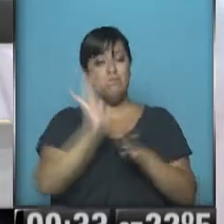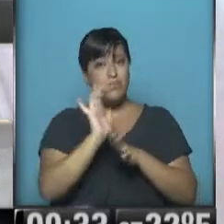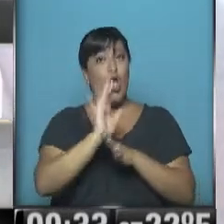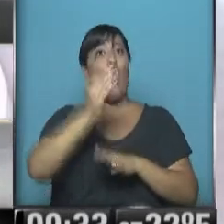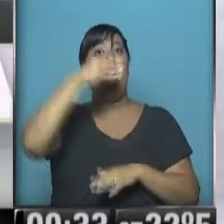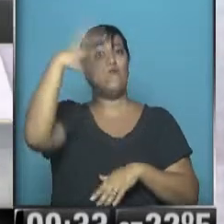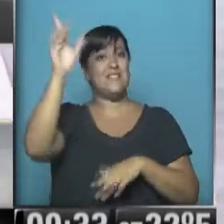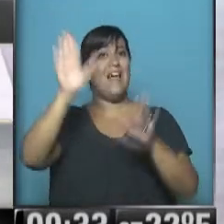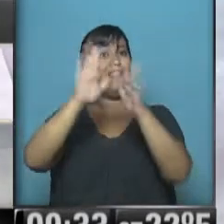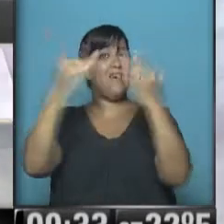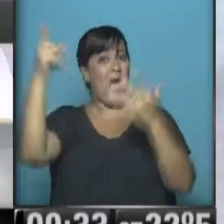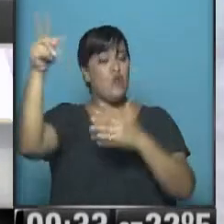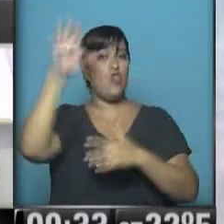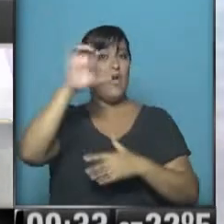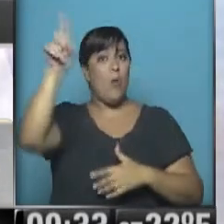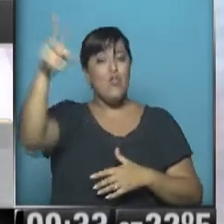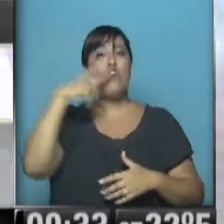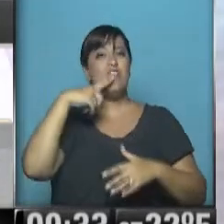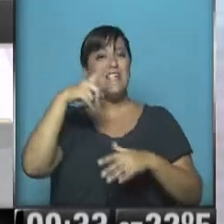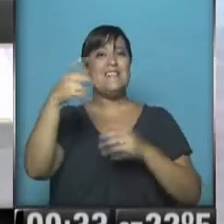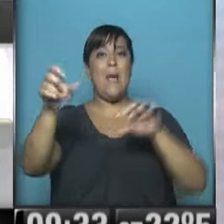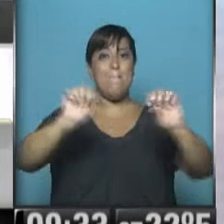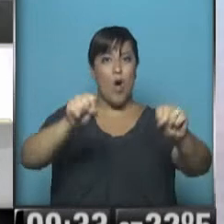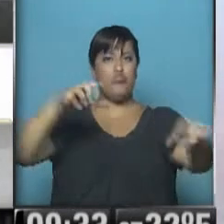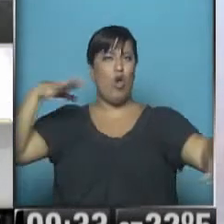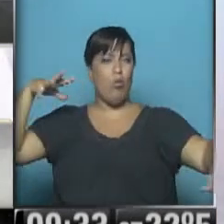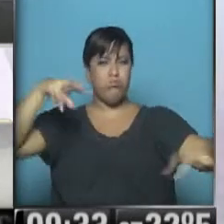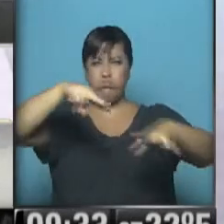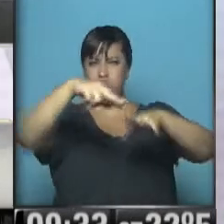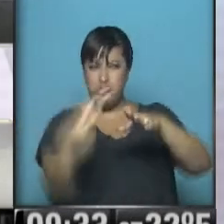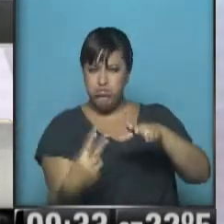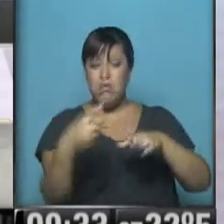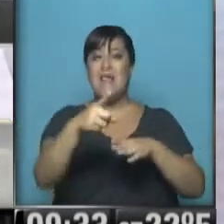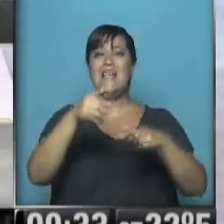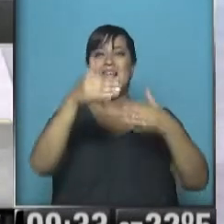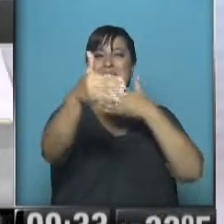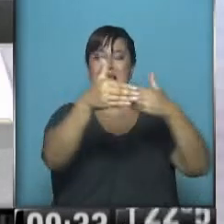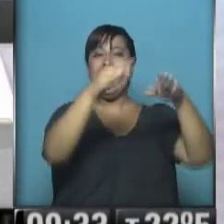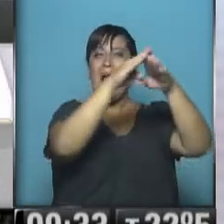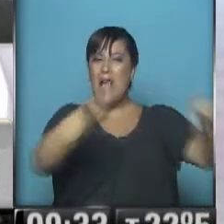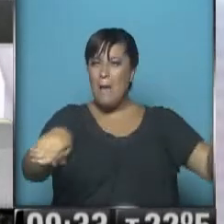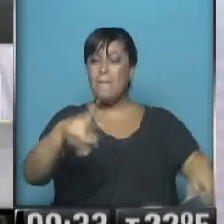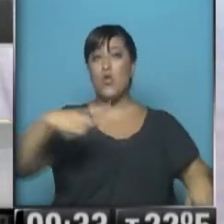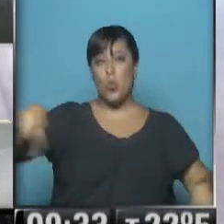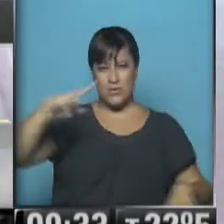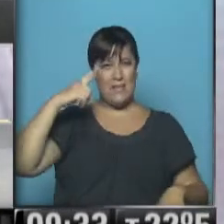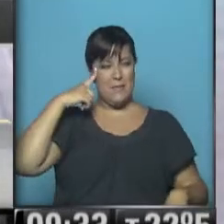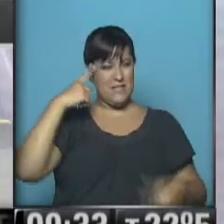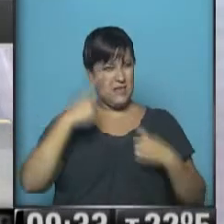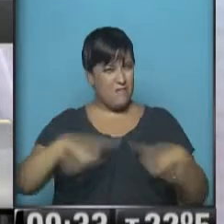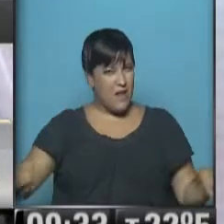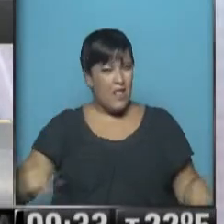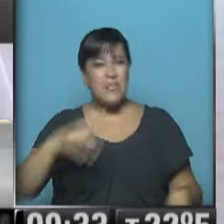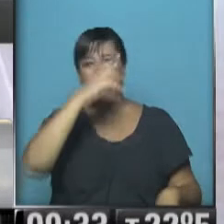los medios de Ecuador, tu hermana había sido atropellada por una motocicleta cerca del camping donde estaba viviendo. ¿Ustedes sostienen otra hipótesis? ¿Qué es